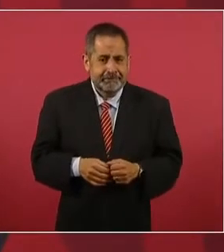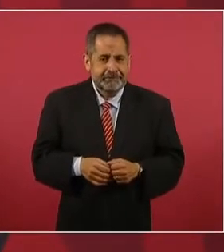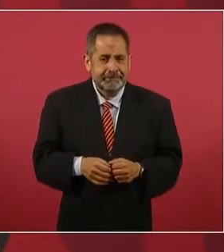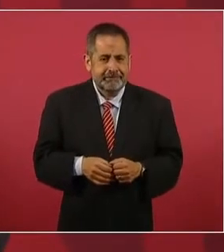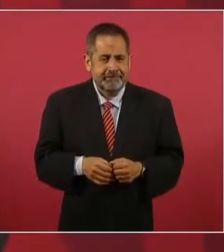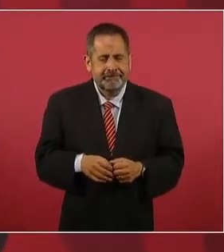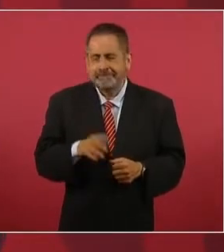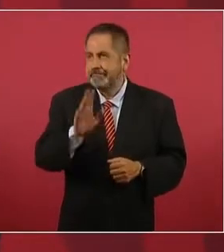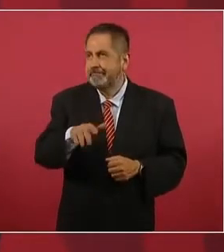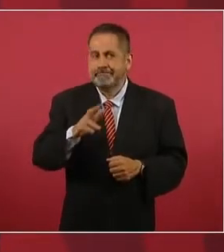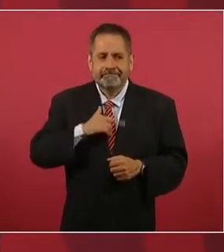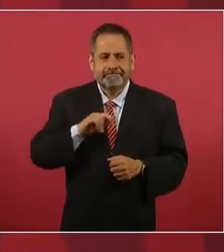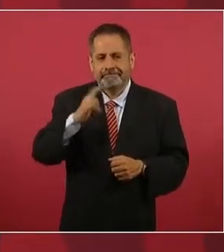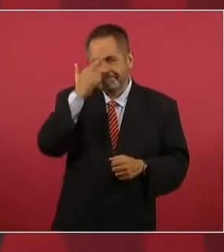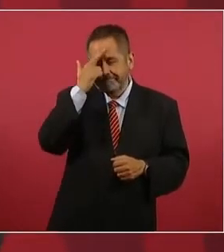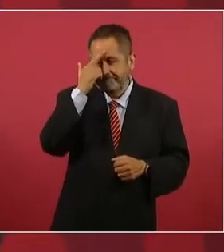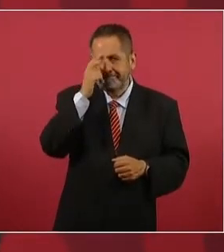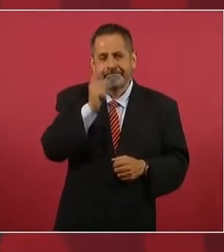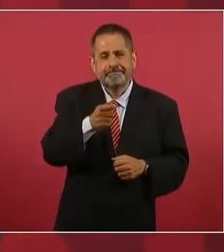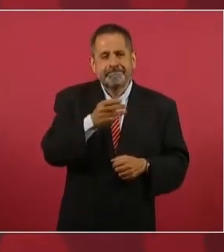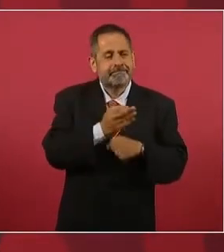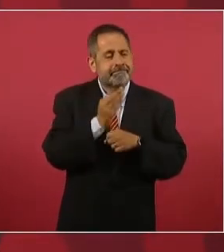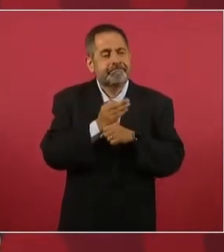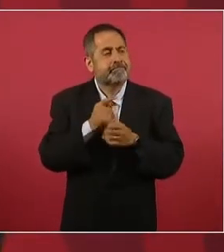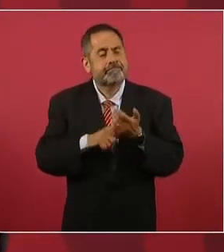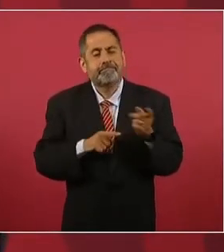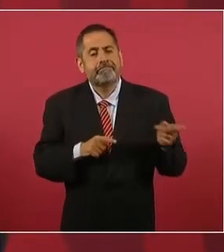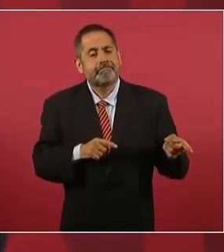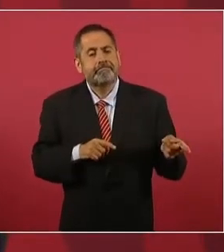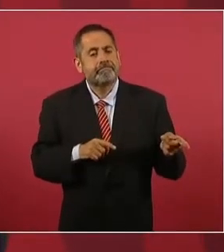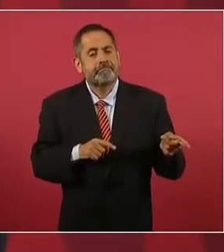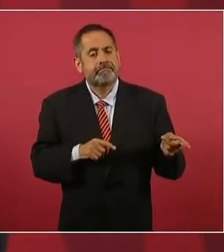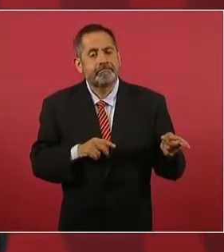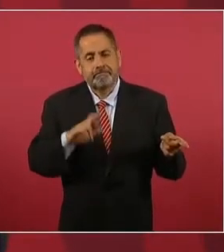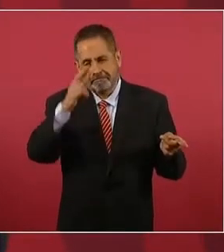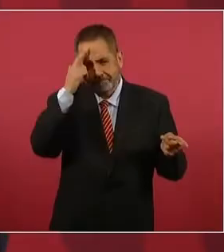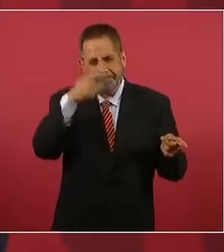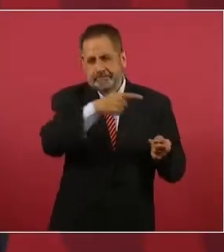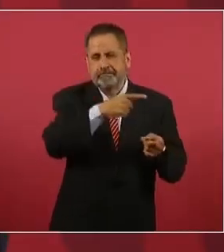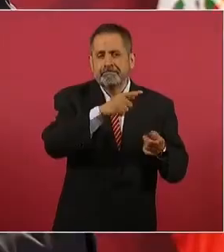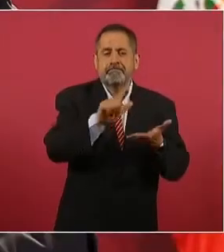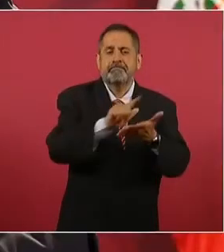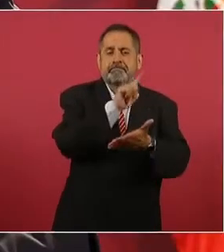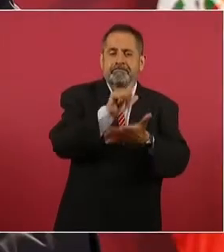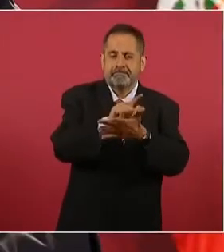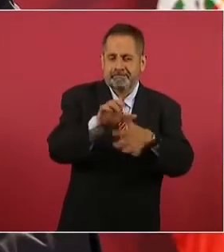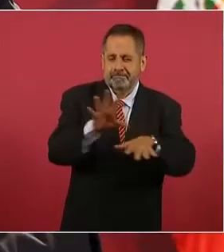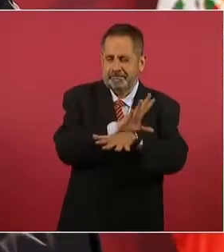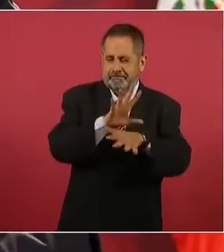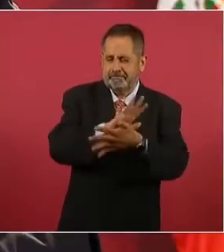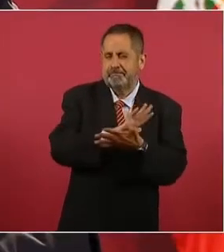Esto me recuerda lo que hicieron cuando la llamada reforma energética,